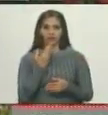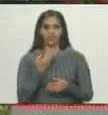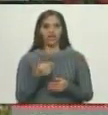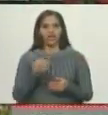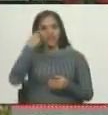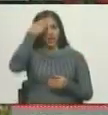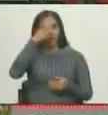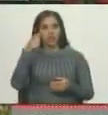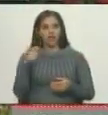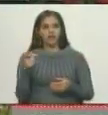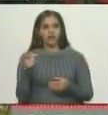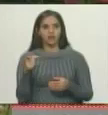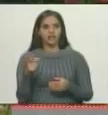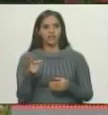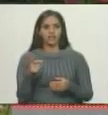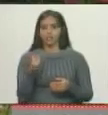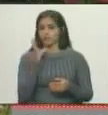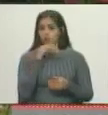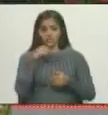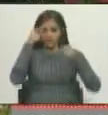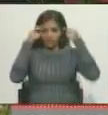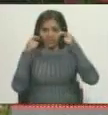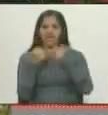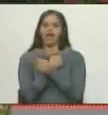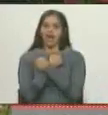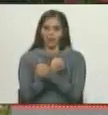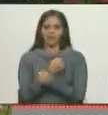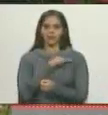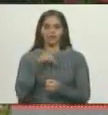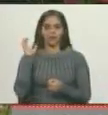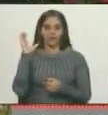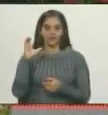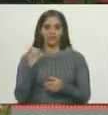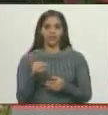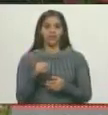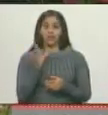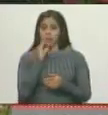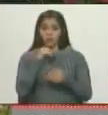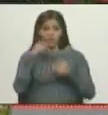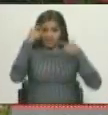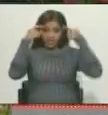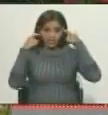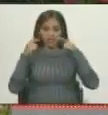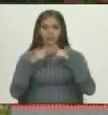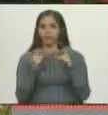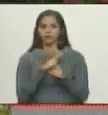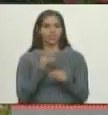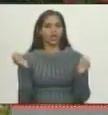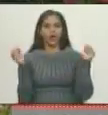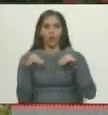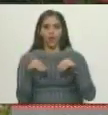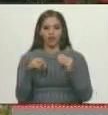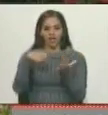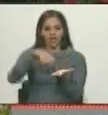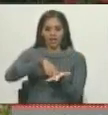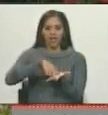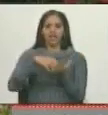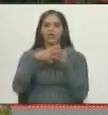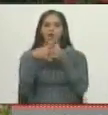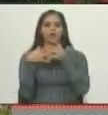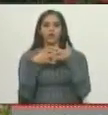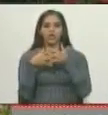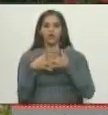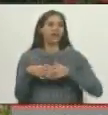pueblo que sin ser chavista ama nuestra patria, que sin ser chavista no está dispuesto a arrodillarse a Estados